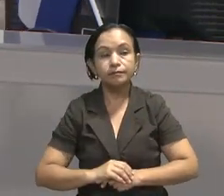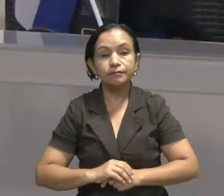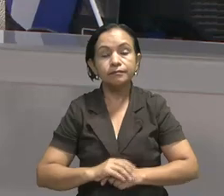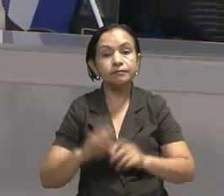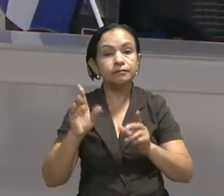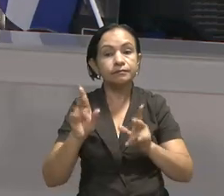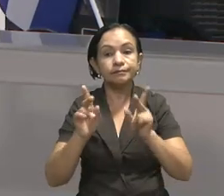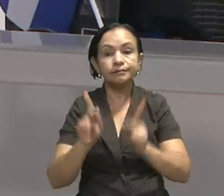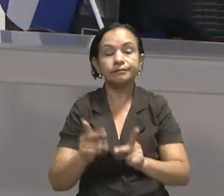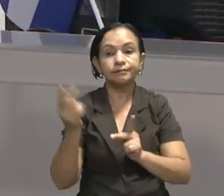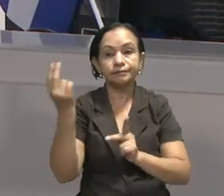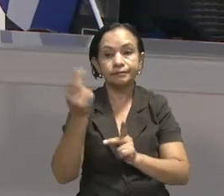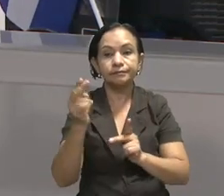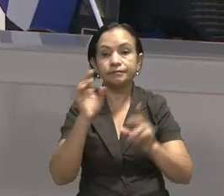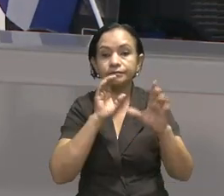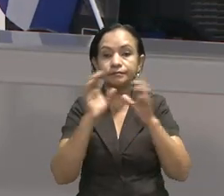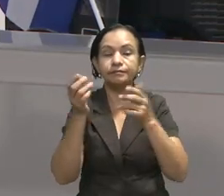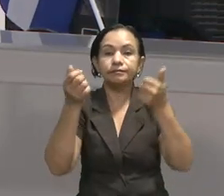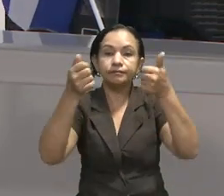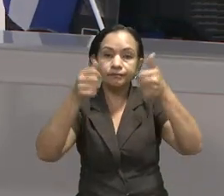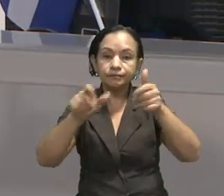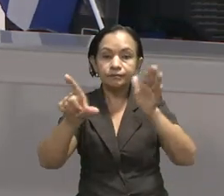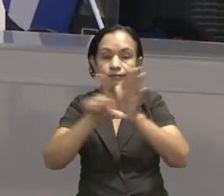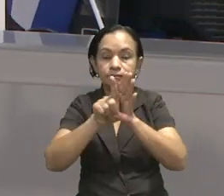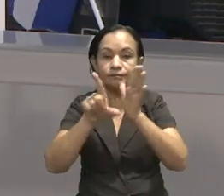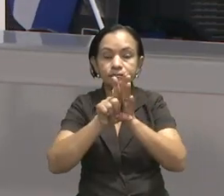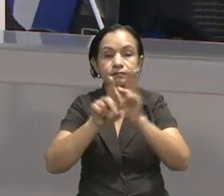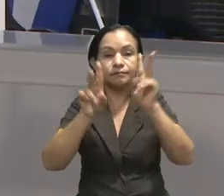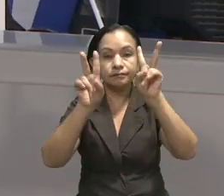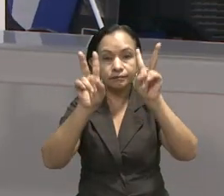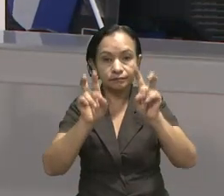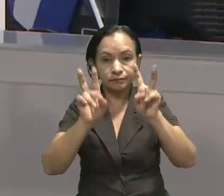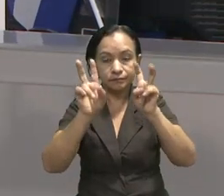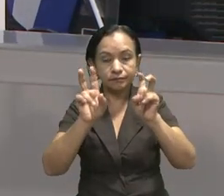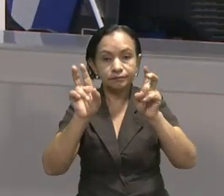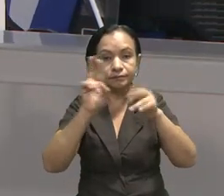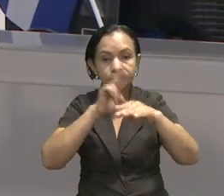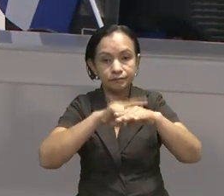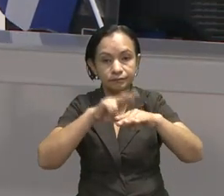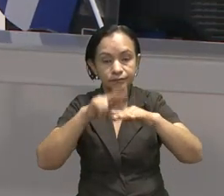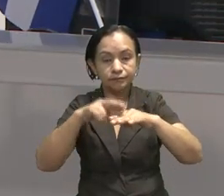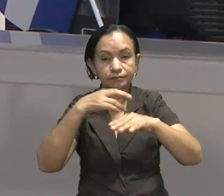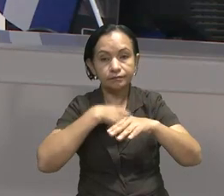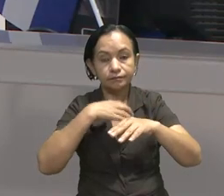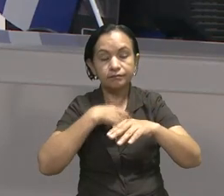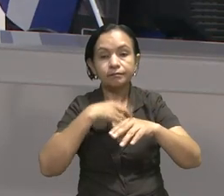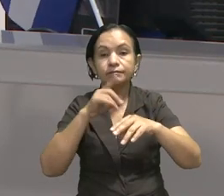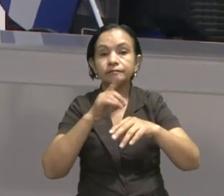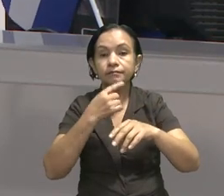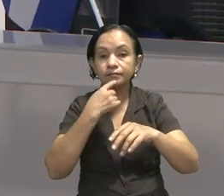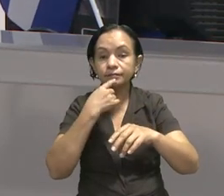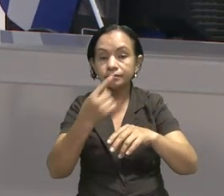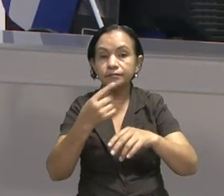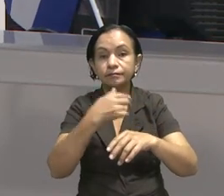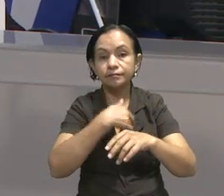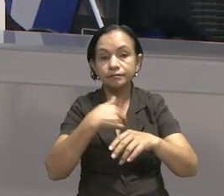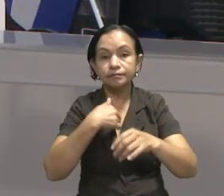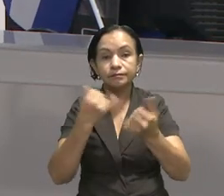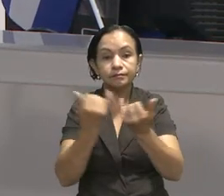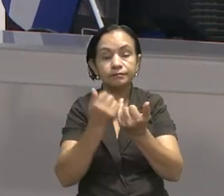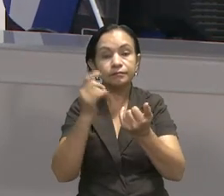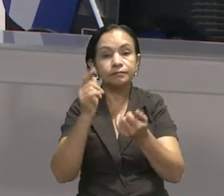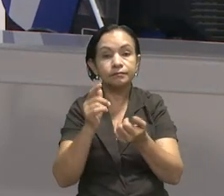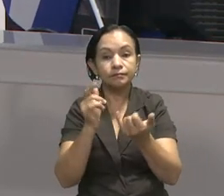de los usuarios de conformidad con la ley de la materia y las normativas específicas que al efecto emita